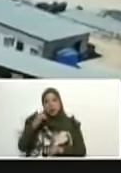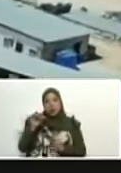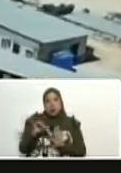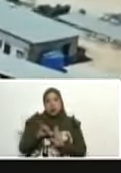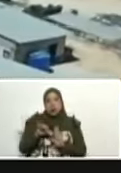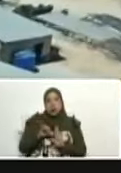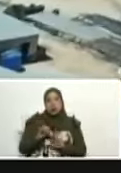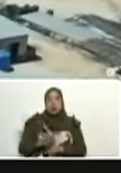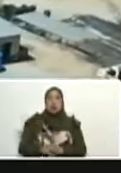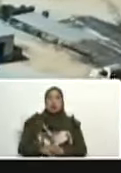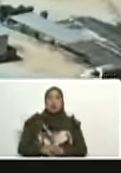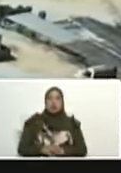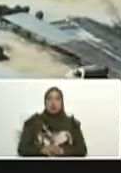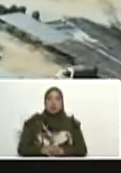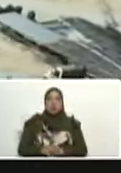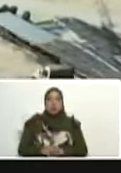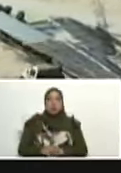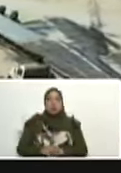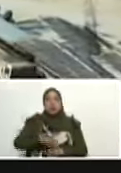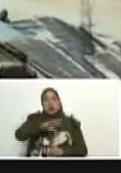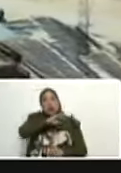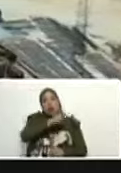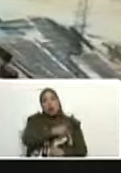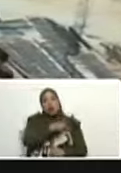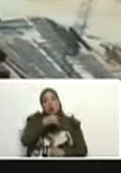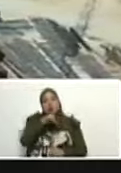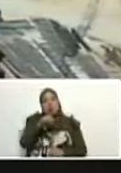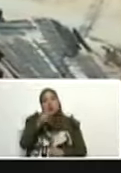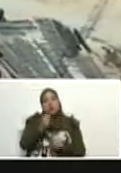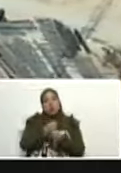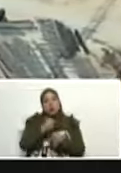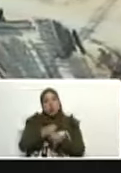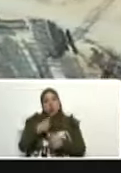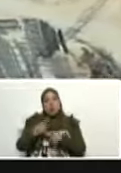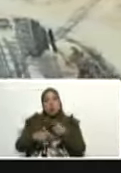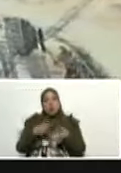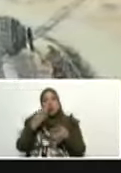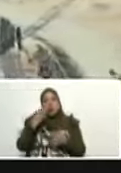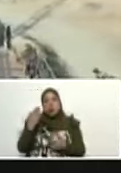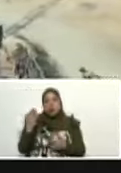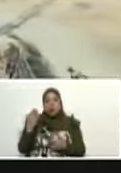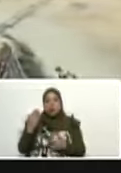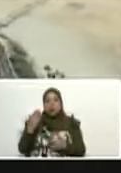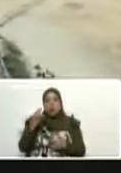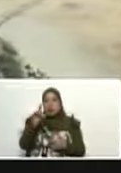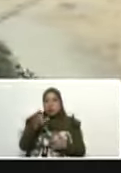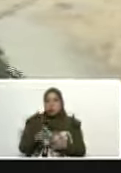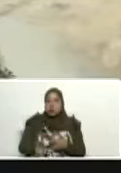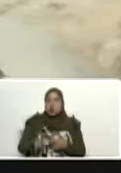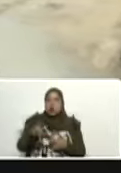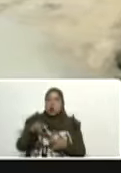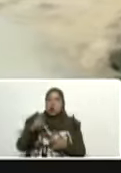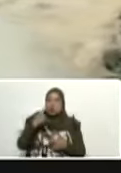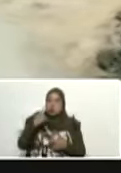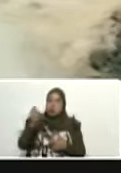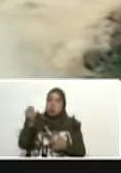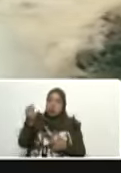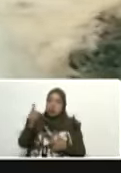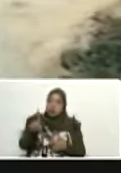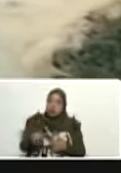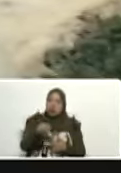Para que esté ahí, mira, la fuerza, la energía de Humberto Fernández Morán, en las alturas.